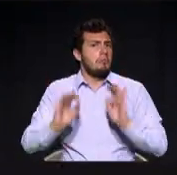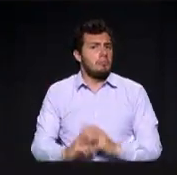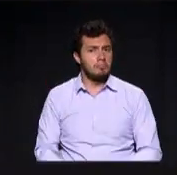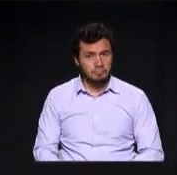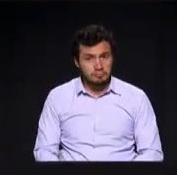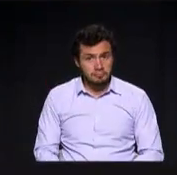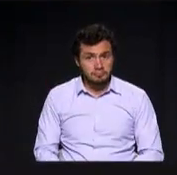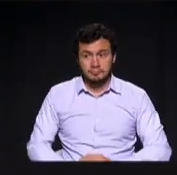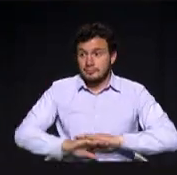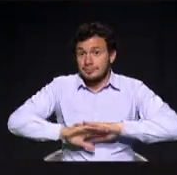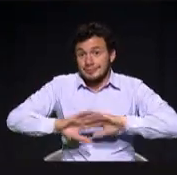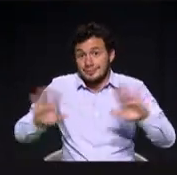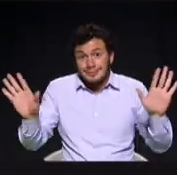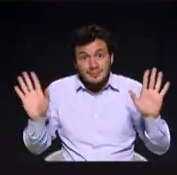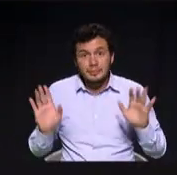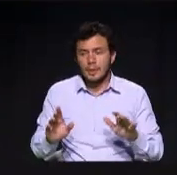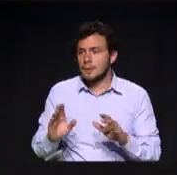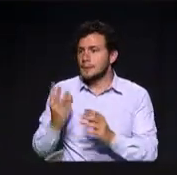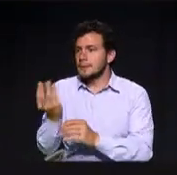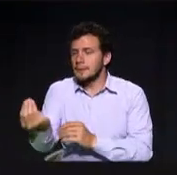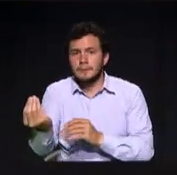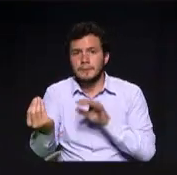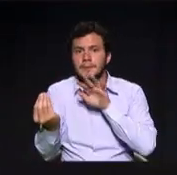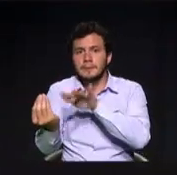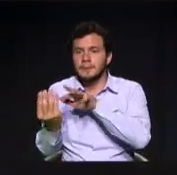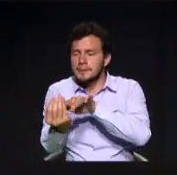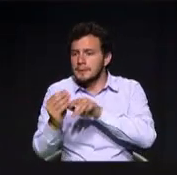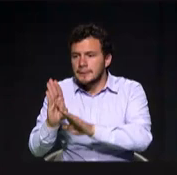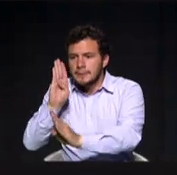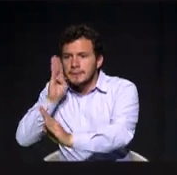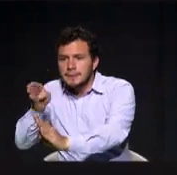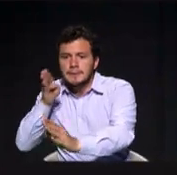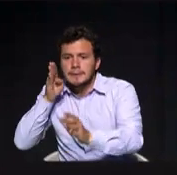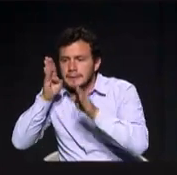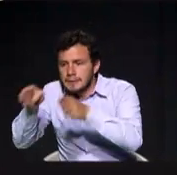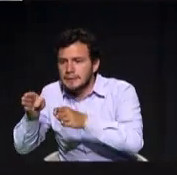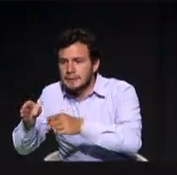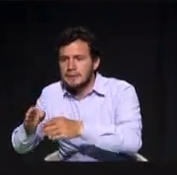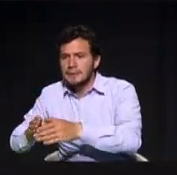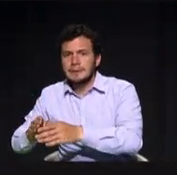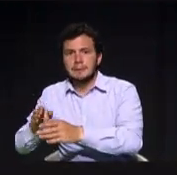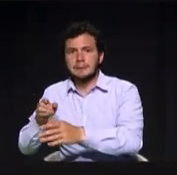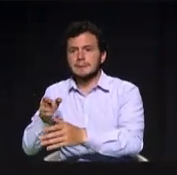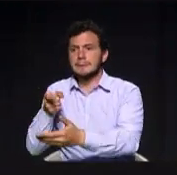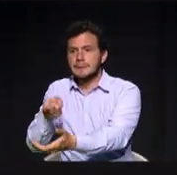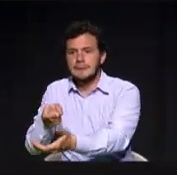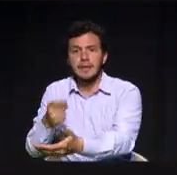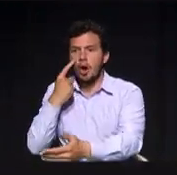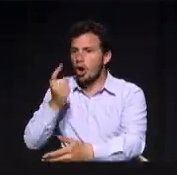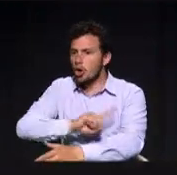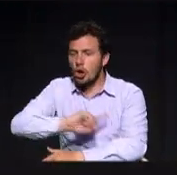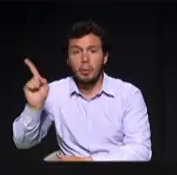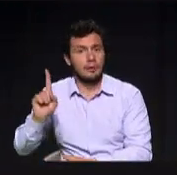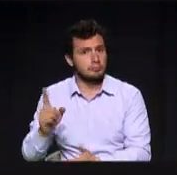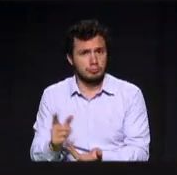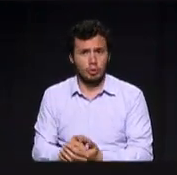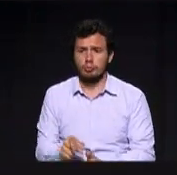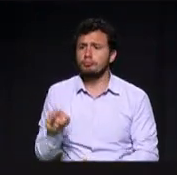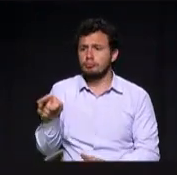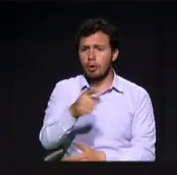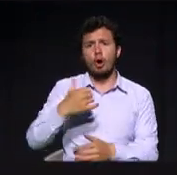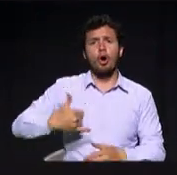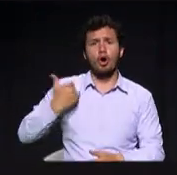en donde las tengamos que perseguir en donde antes a esos jóvenes les vamos a poner a trabajar para que siempre la cannabis